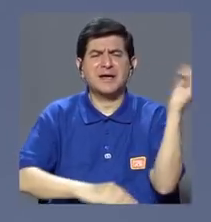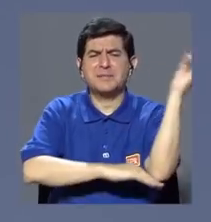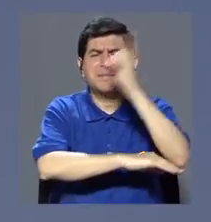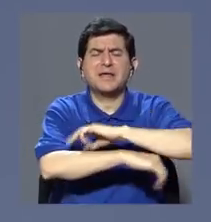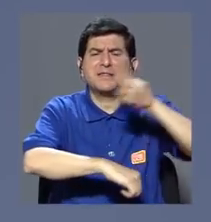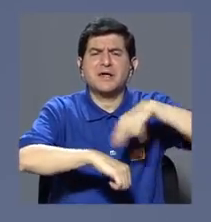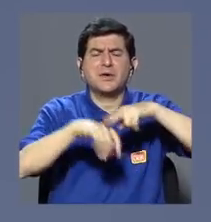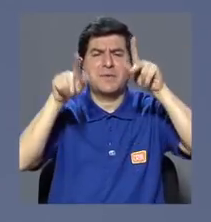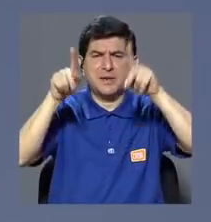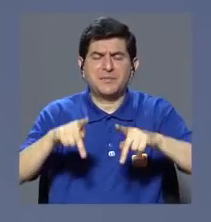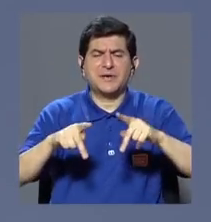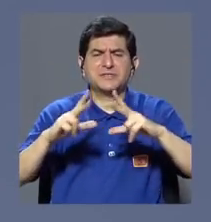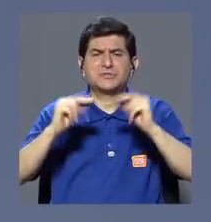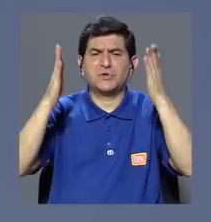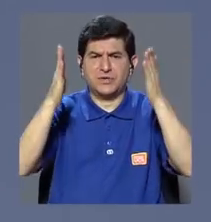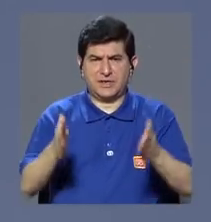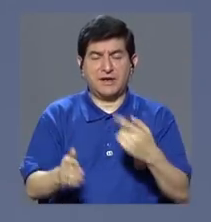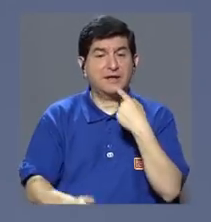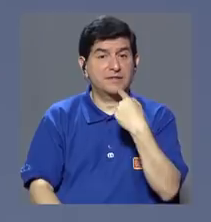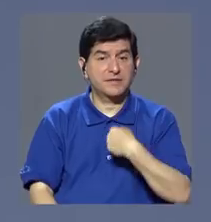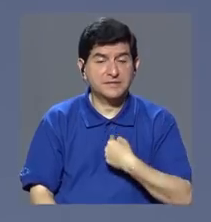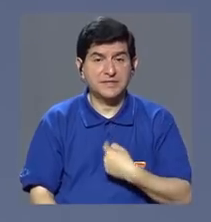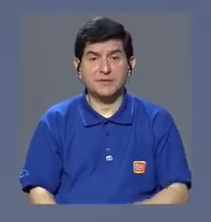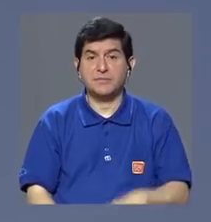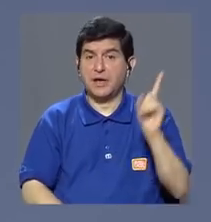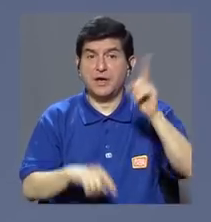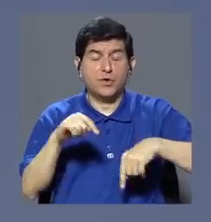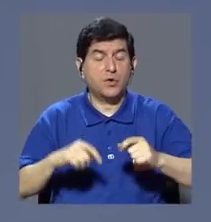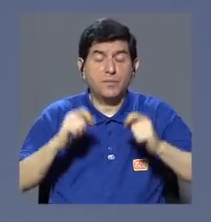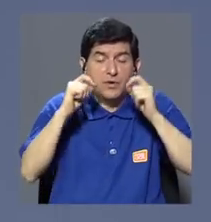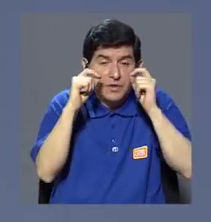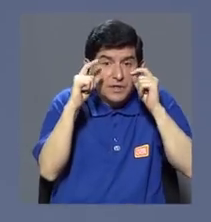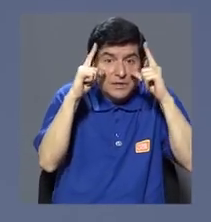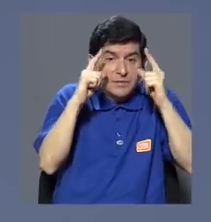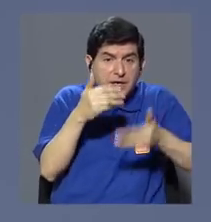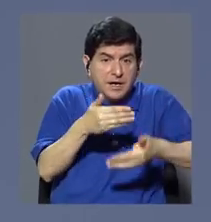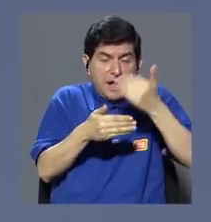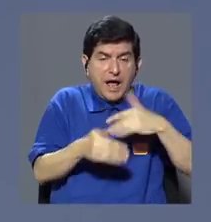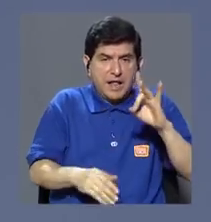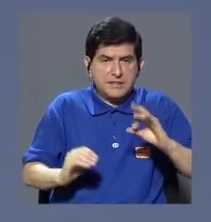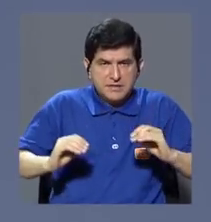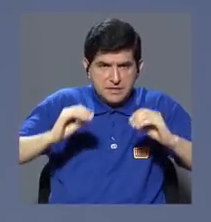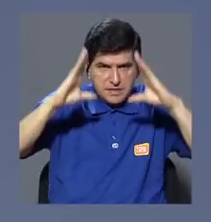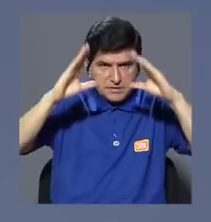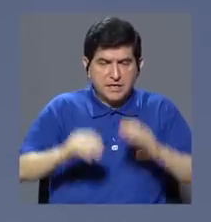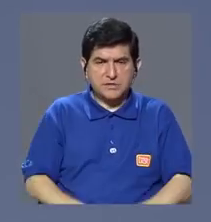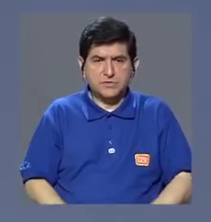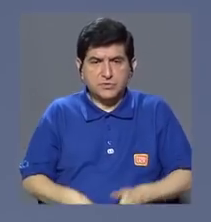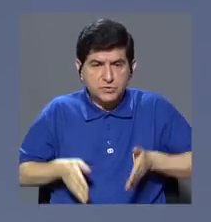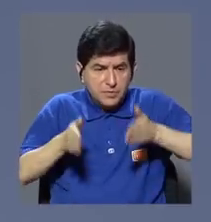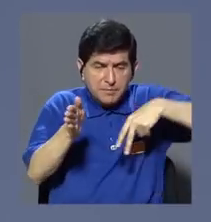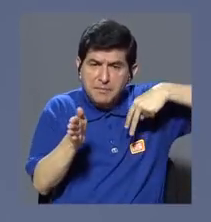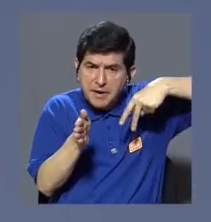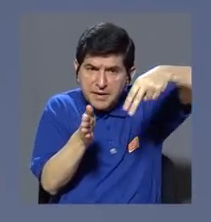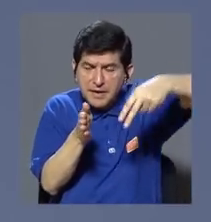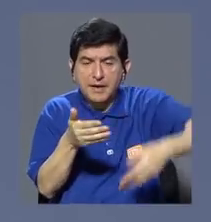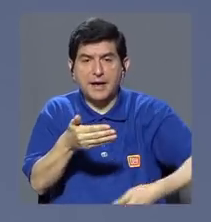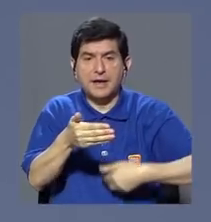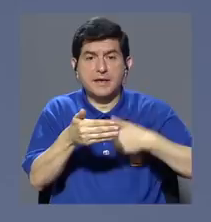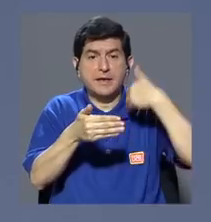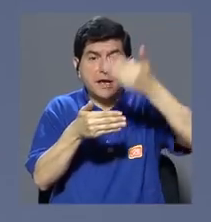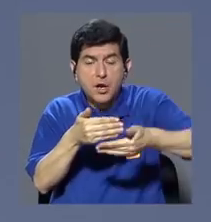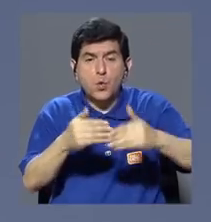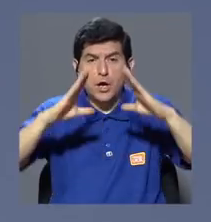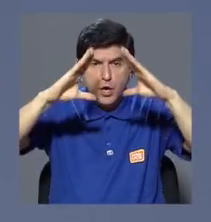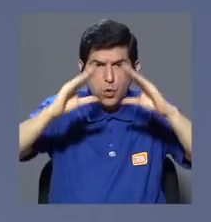de un ciudadano nicaragüense esto me decía que uno no se podía levantar antes de las 8 de la mañana para transitar en las calles igual después en la noche